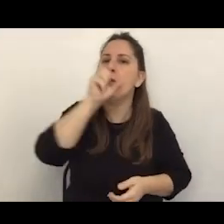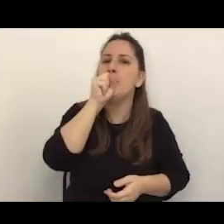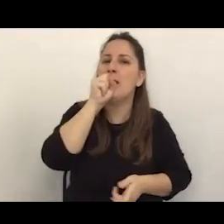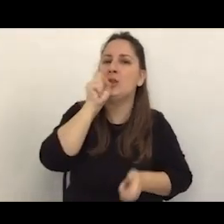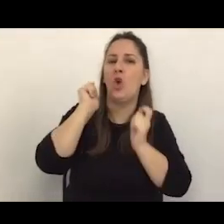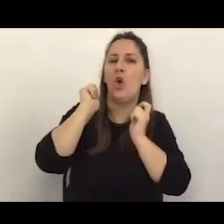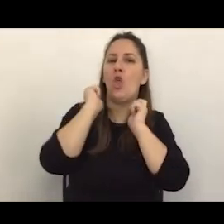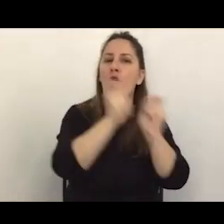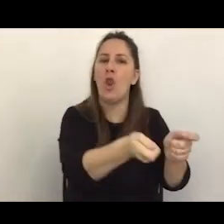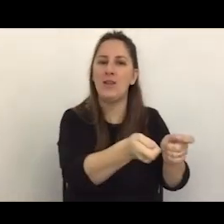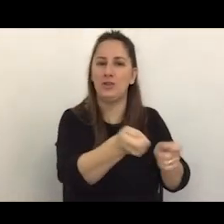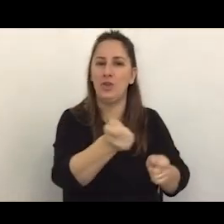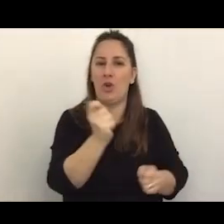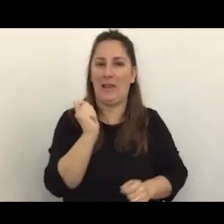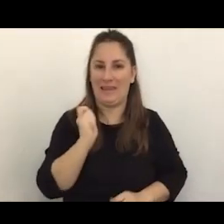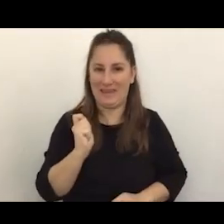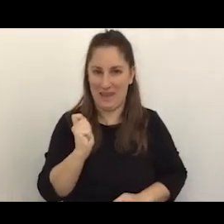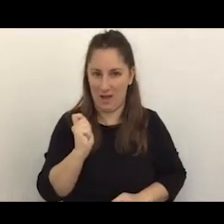¿Sí?